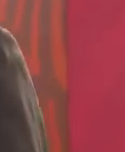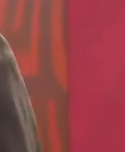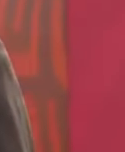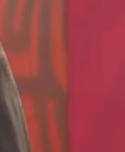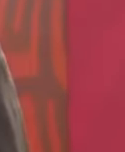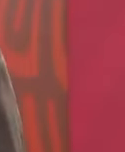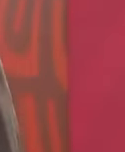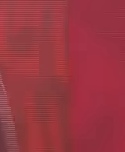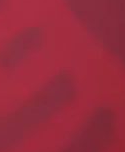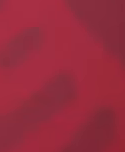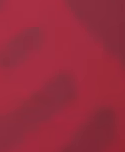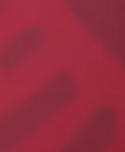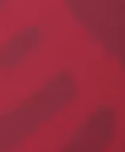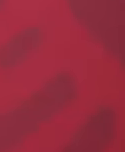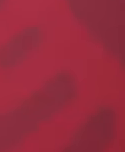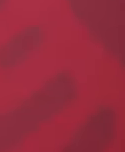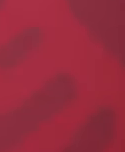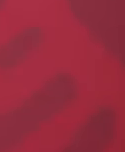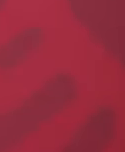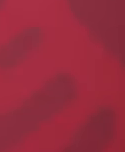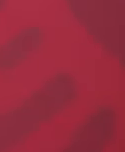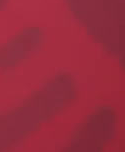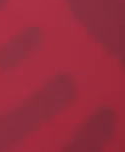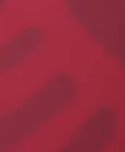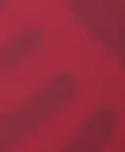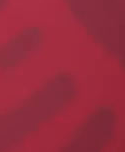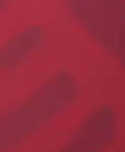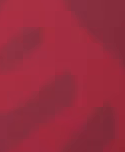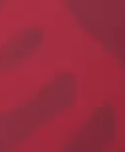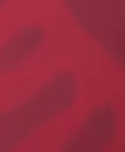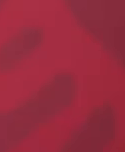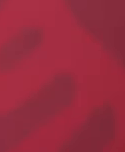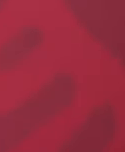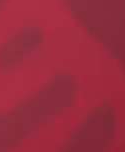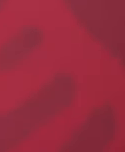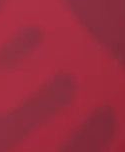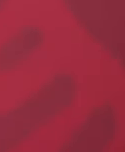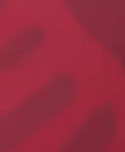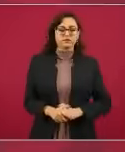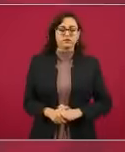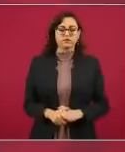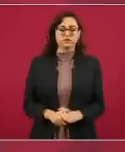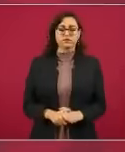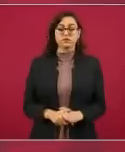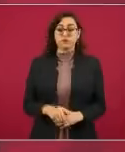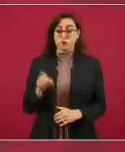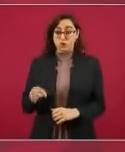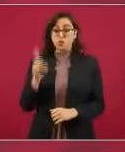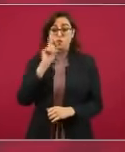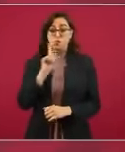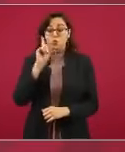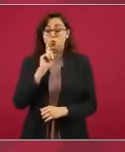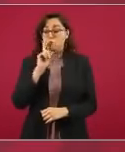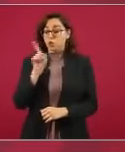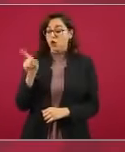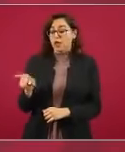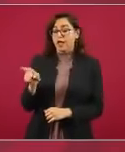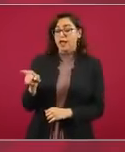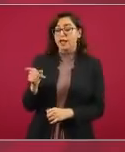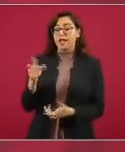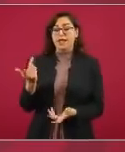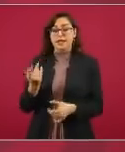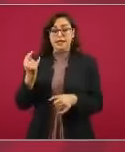y a galia Borja Gómez la va a sustituir como tesorera de